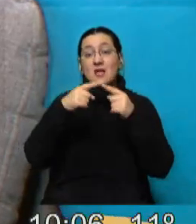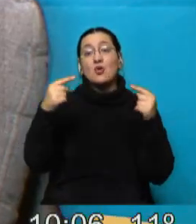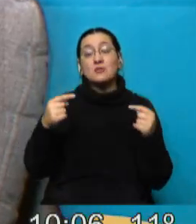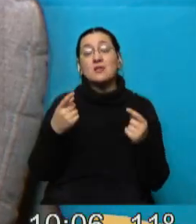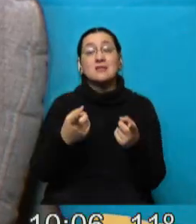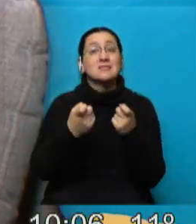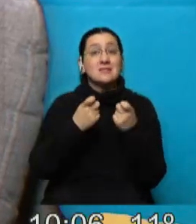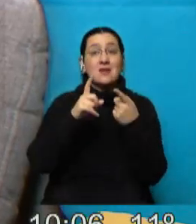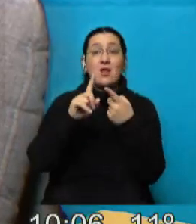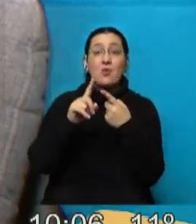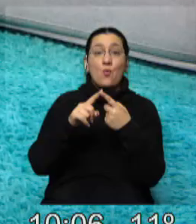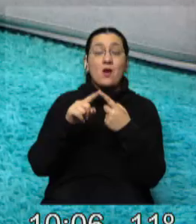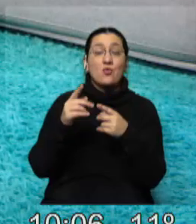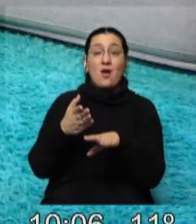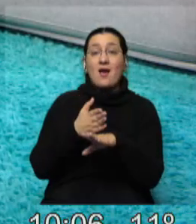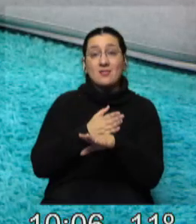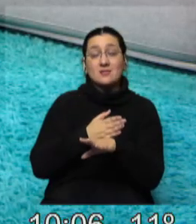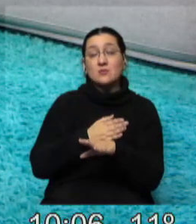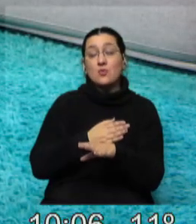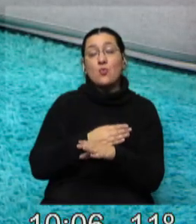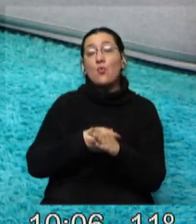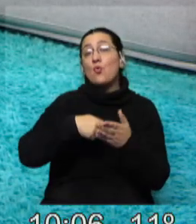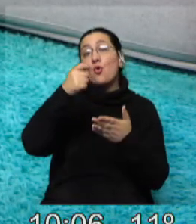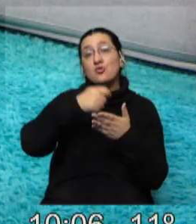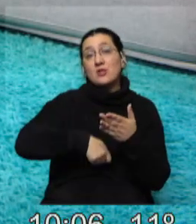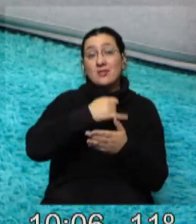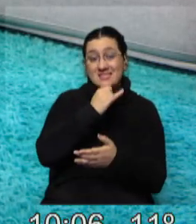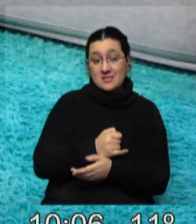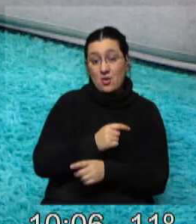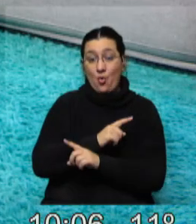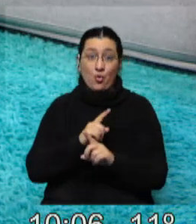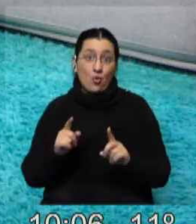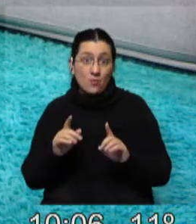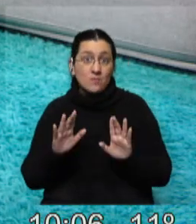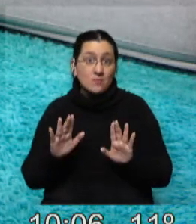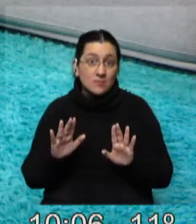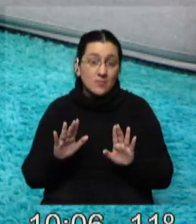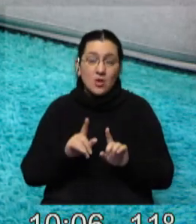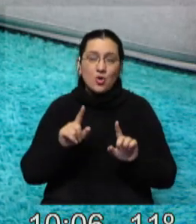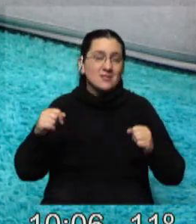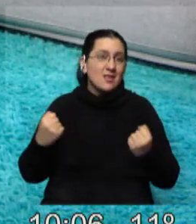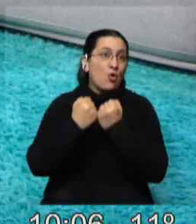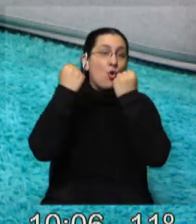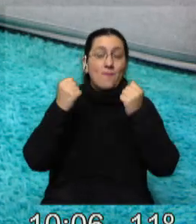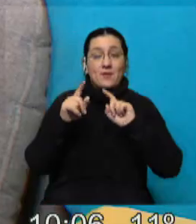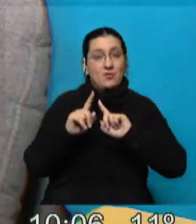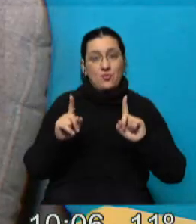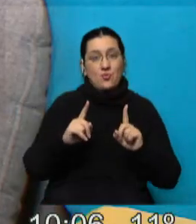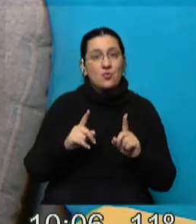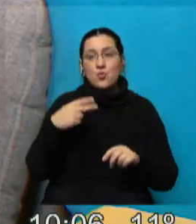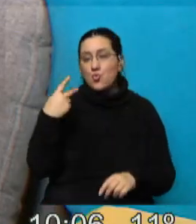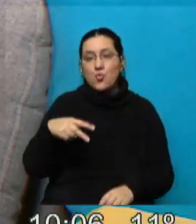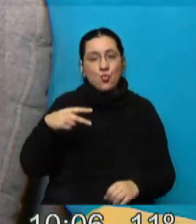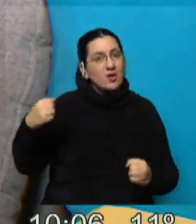que ser habladas y tiene que haber el contrato de sí o de no. De que estamos de acuerdo. Siempre. No, es de estamos no. de acuerdo. No, nunca